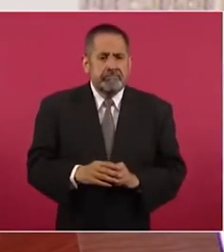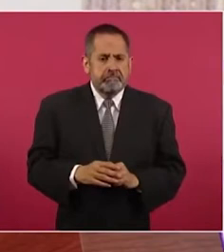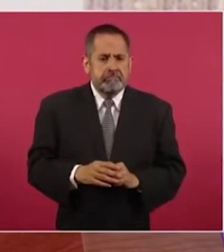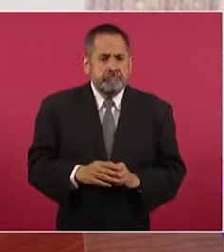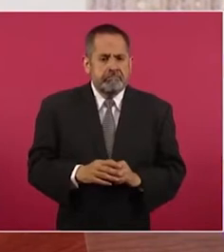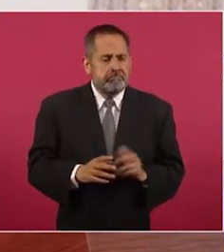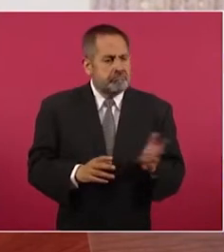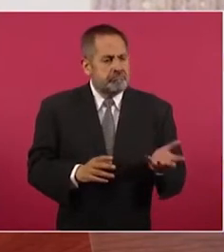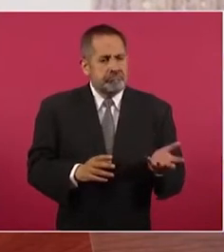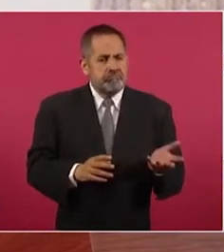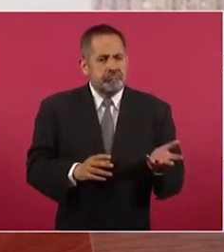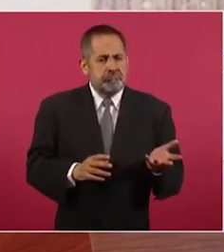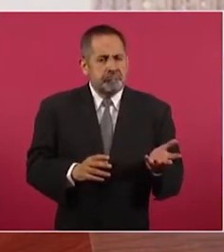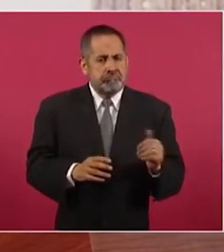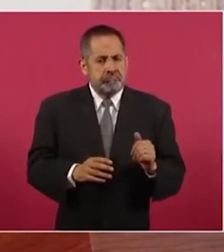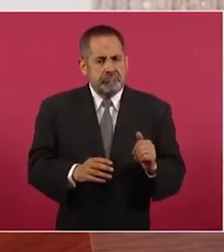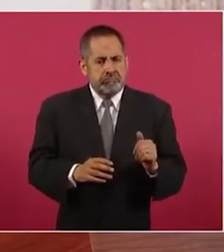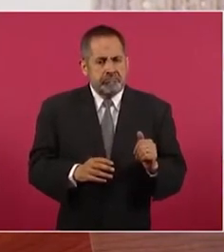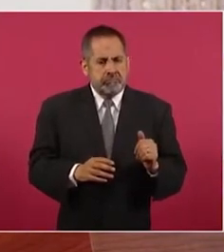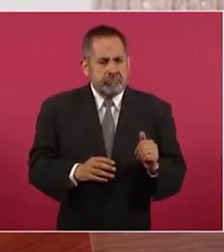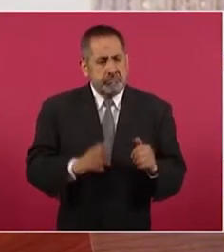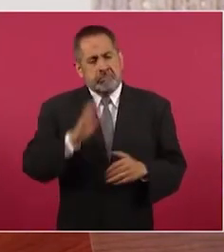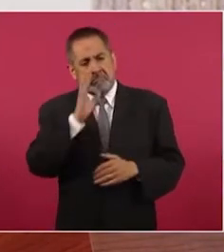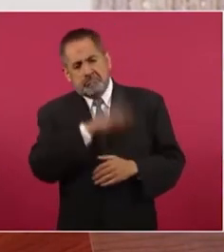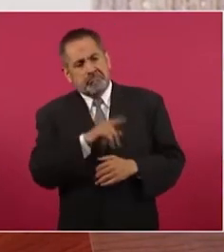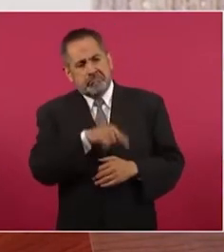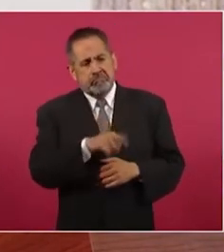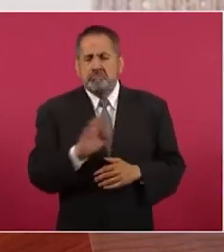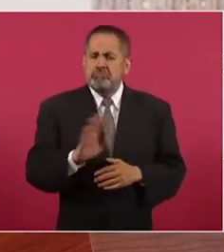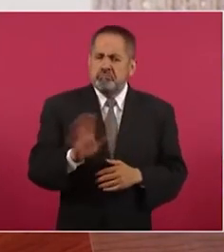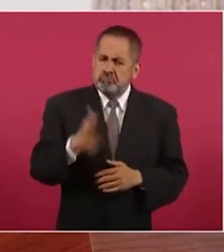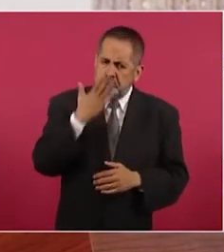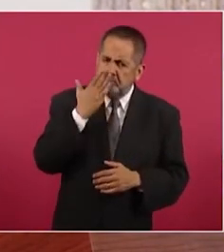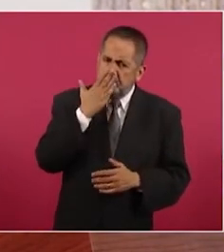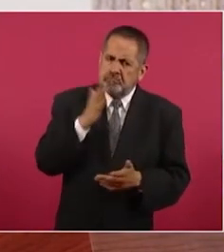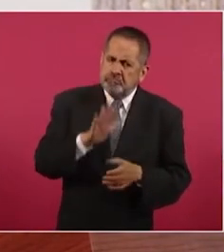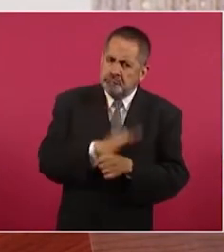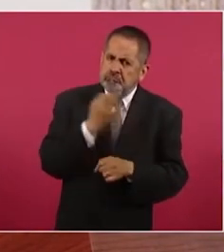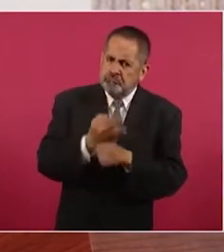no sería del todo malo.